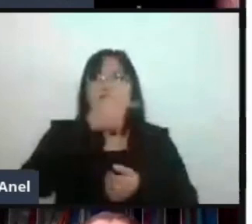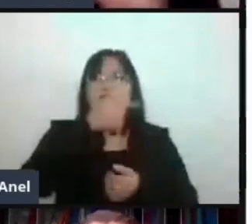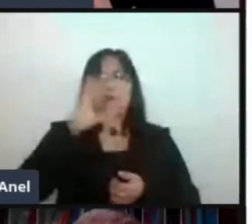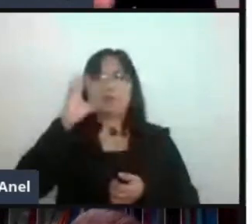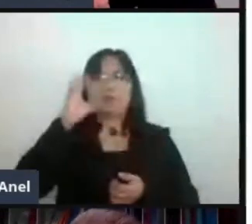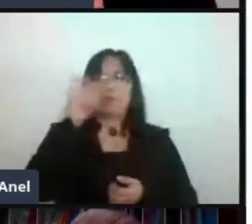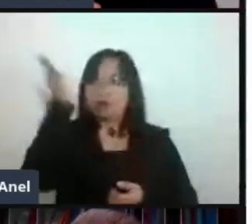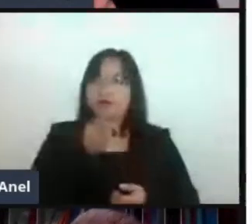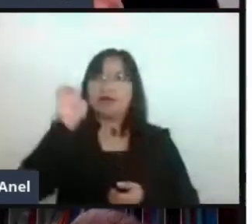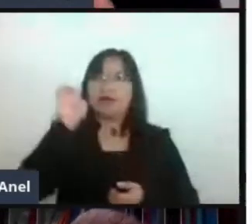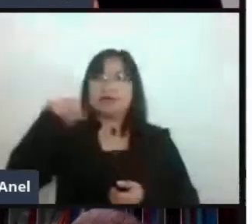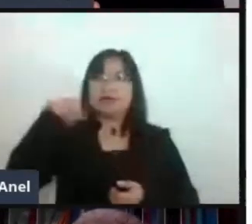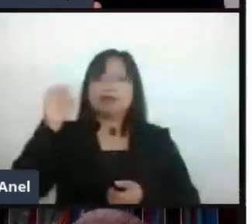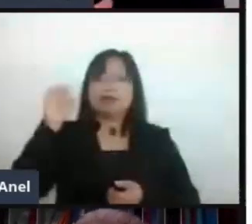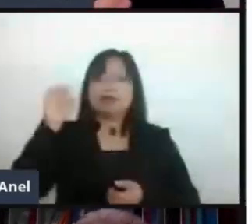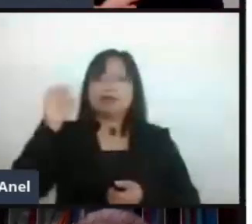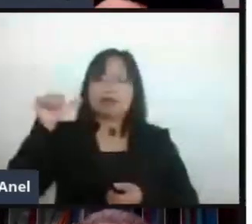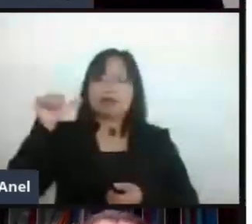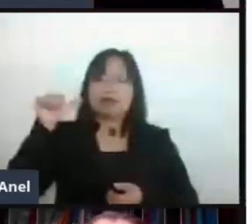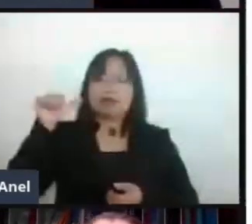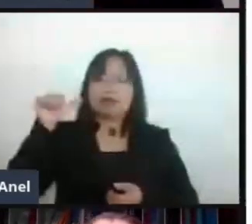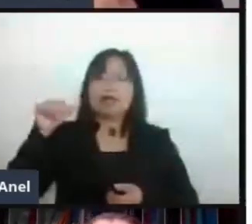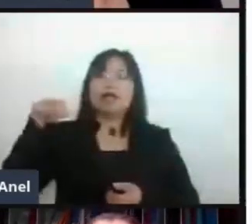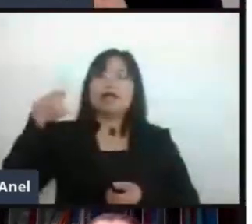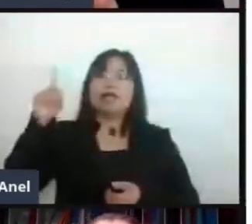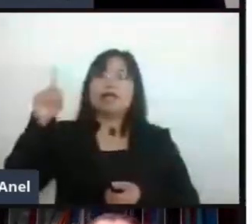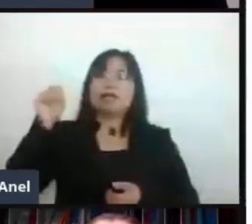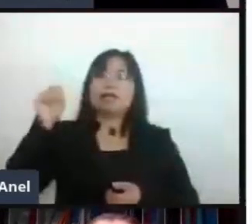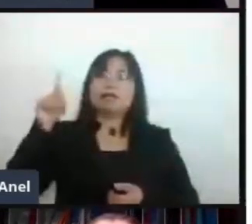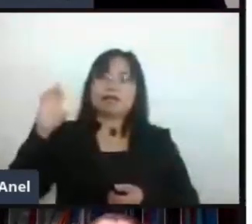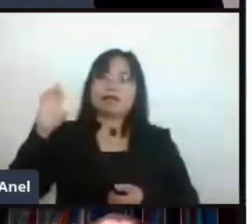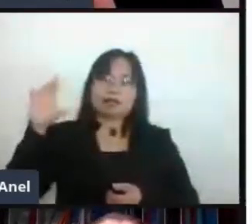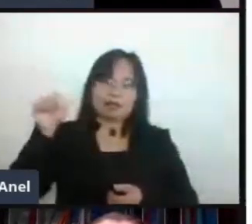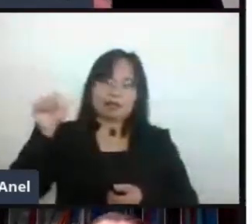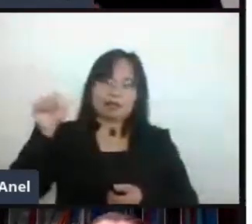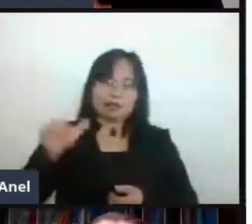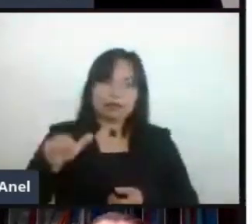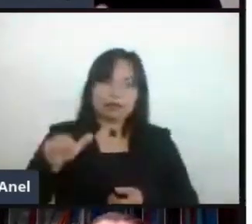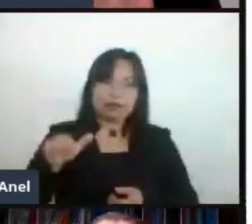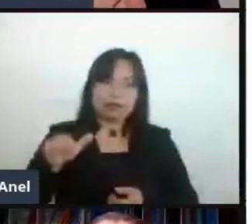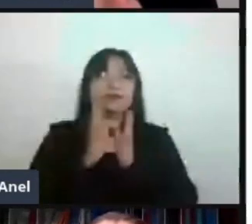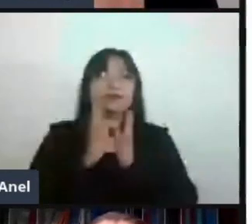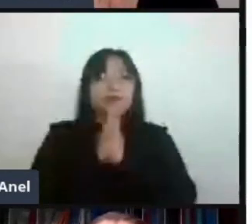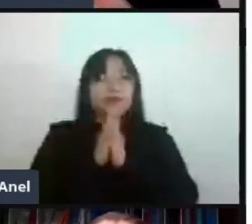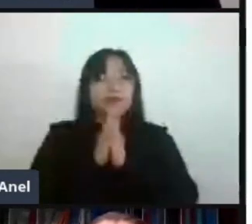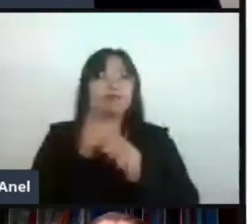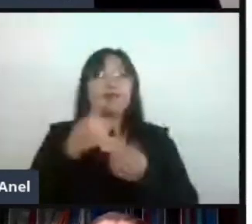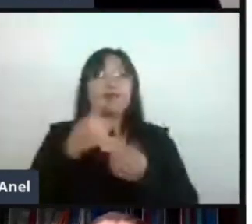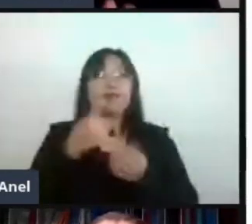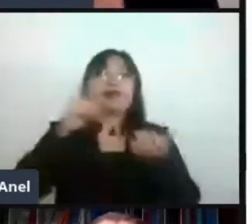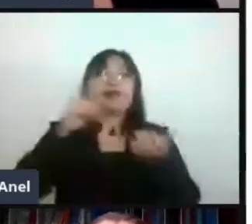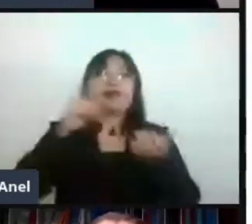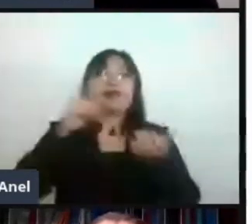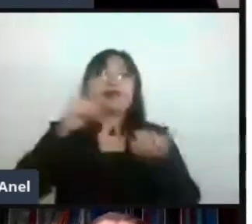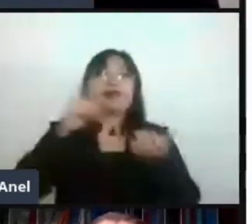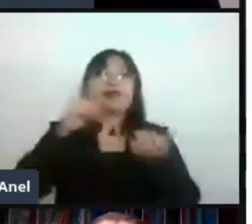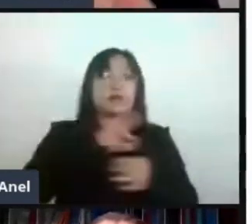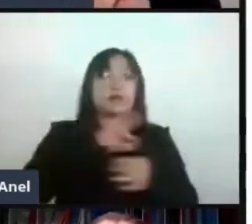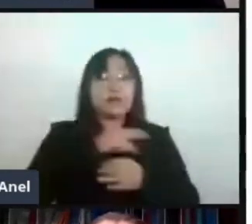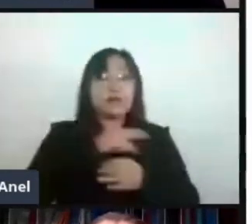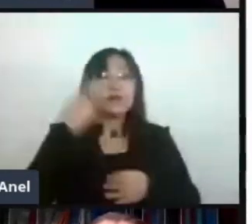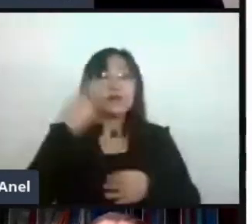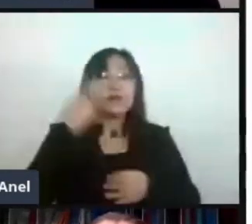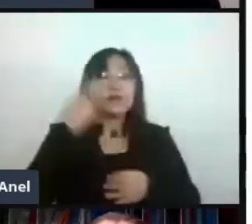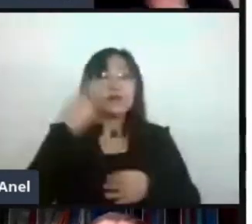los invitamos a que vuelvan a ingresar porque tenemos nuevos recursos, nuevos contenidos para maestros, pero sobre todo para familias, para